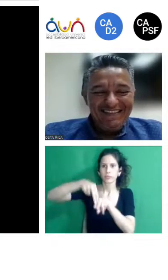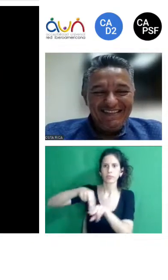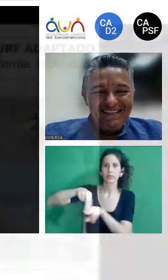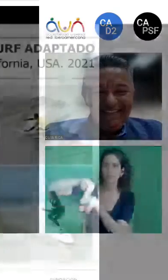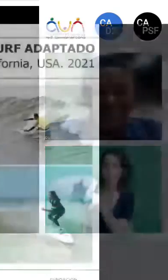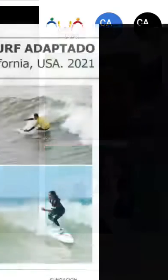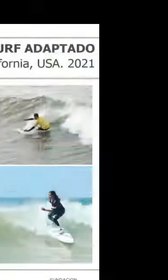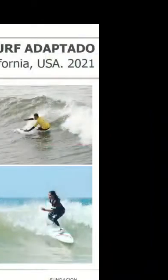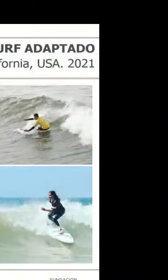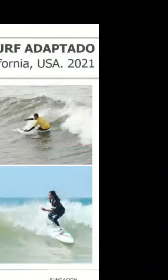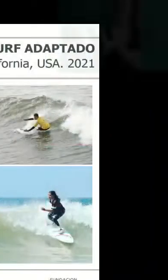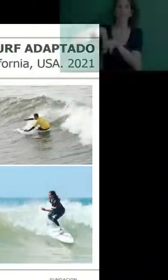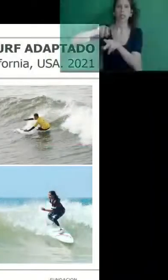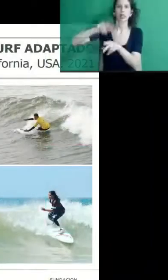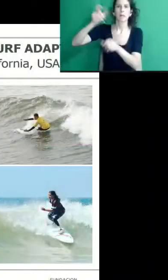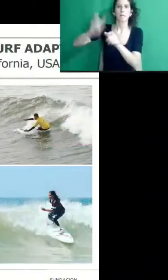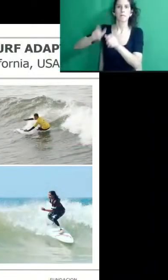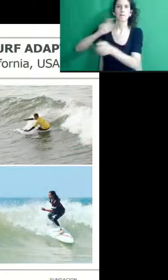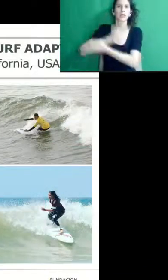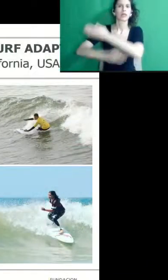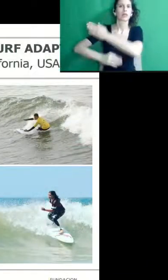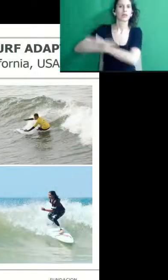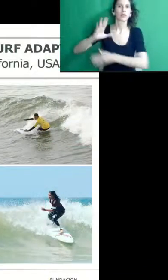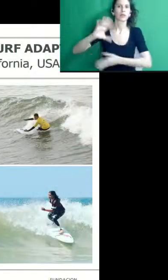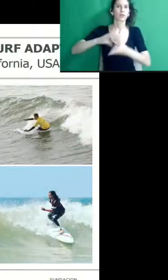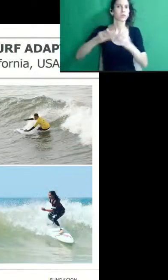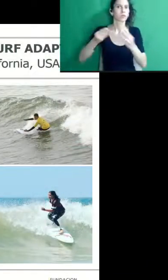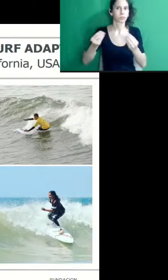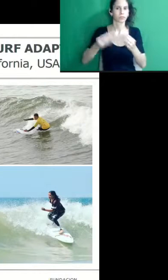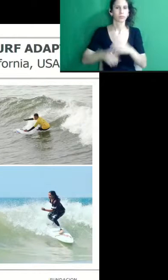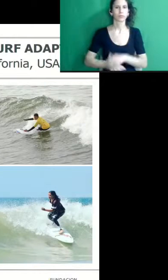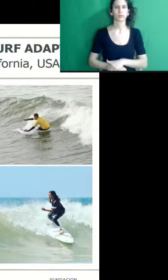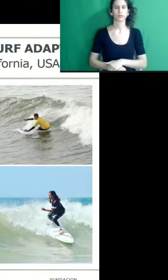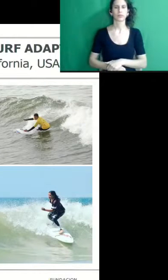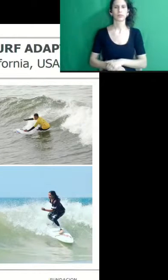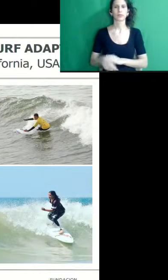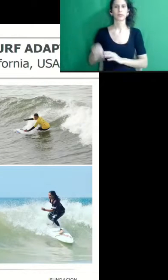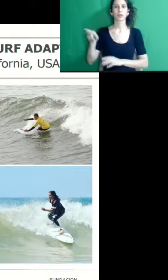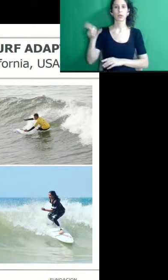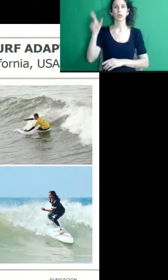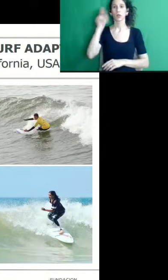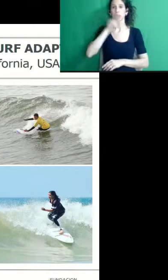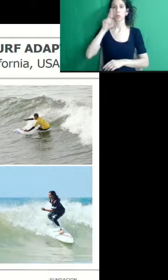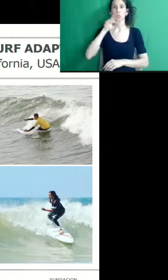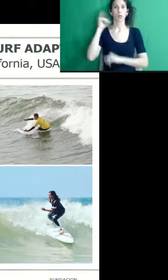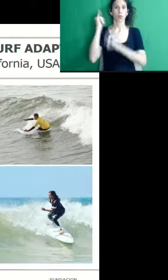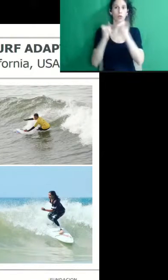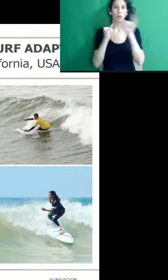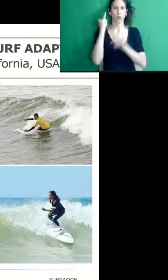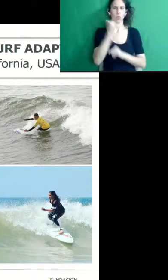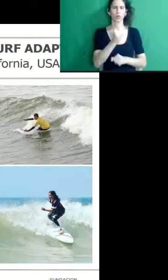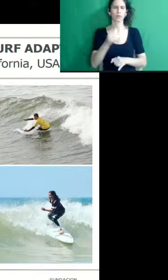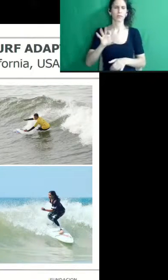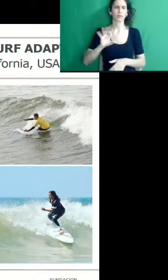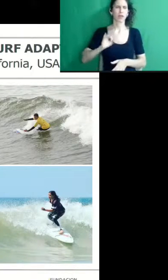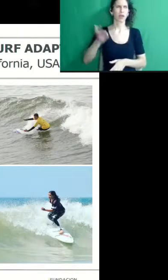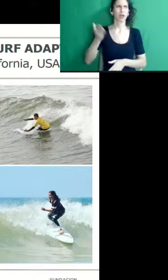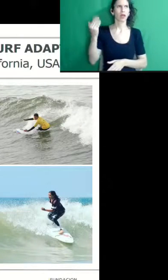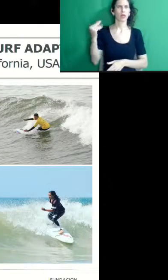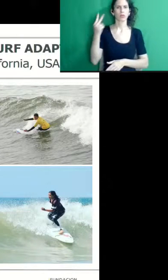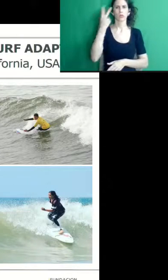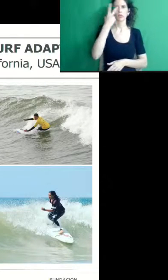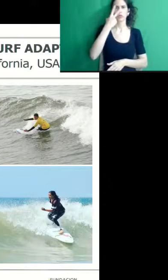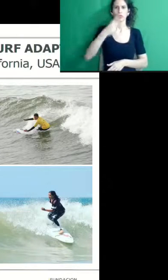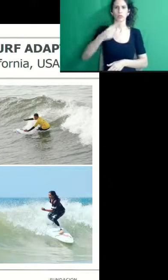yo empecé el surf adaptado hace en el 2010. Finales del 2015, siempre